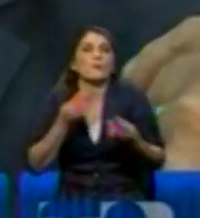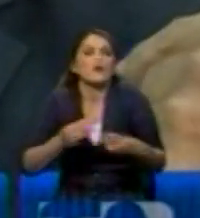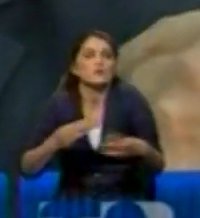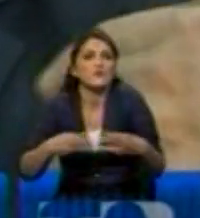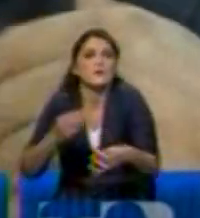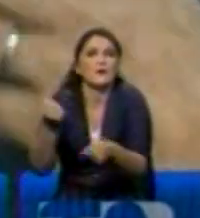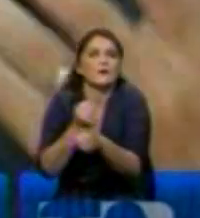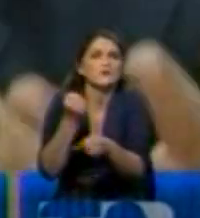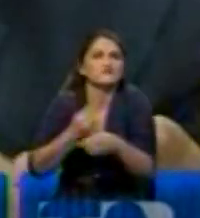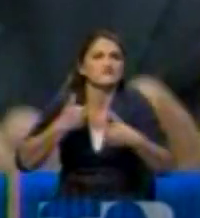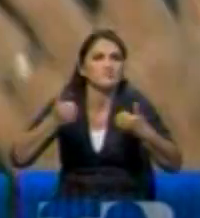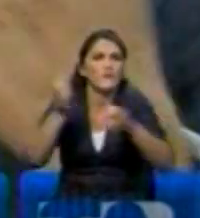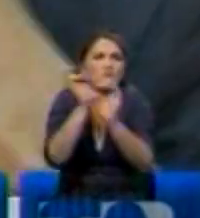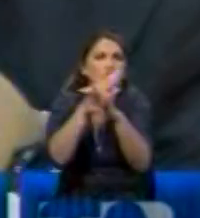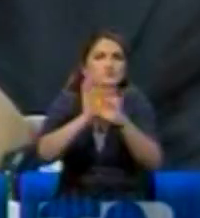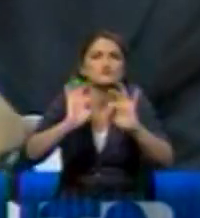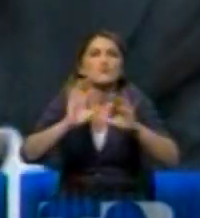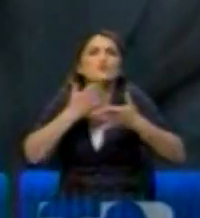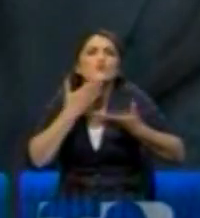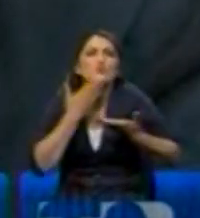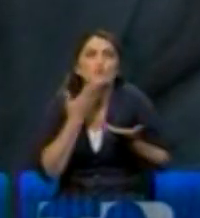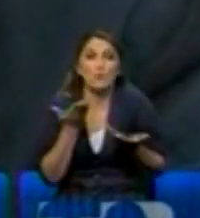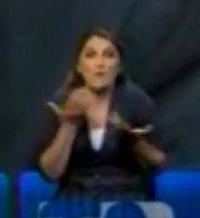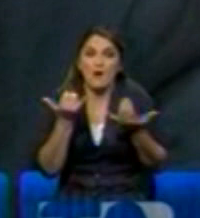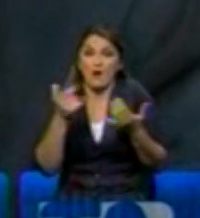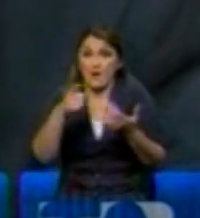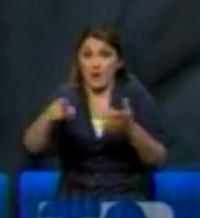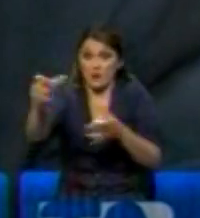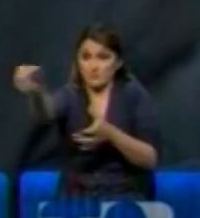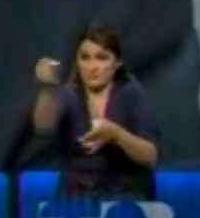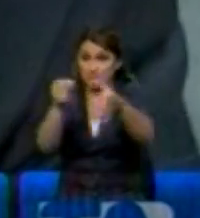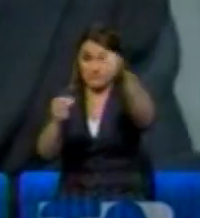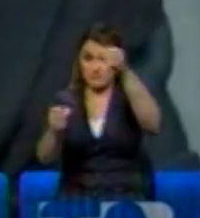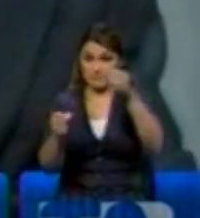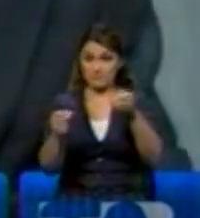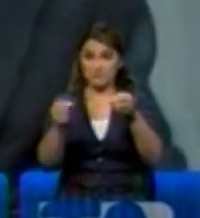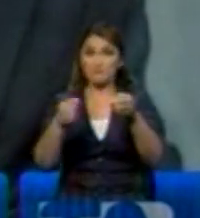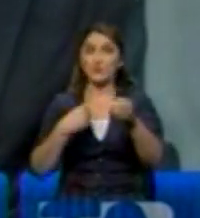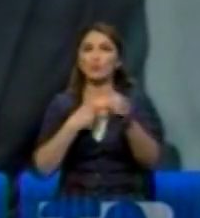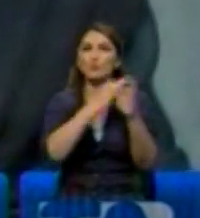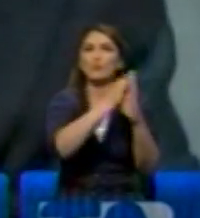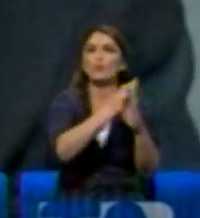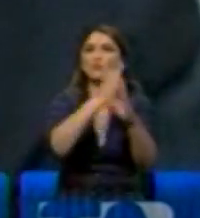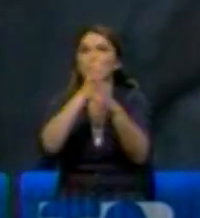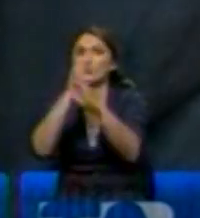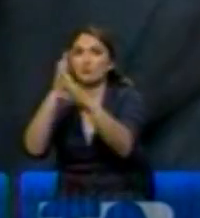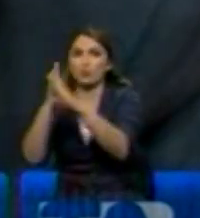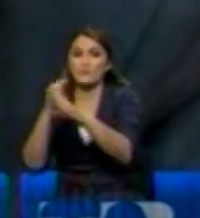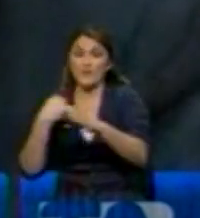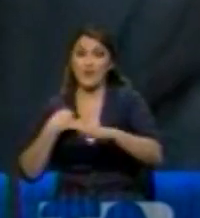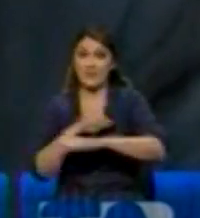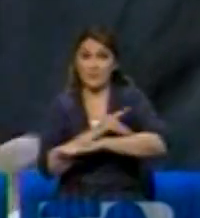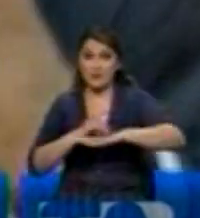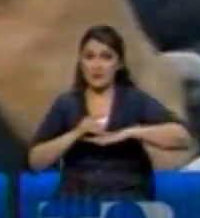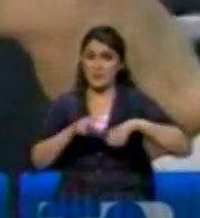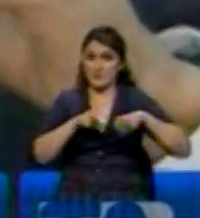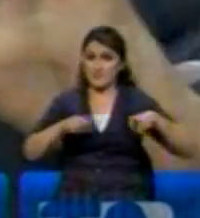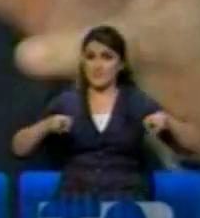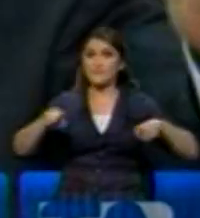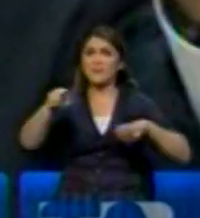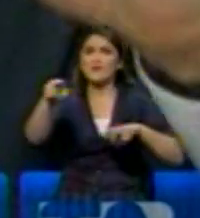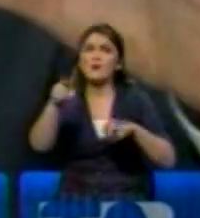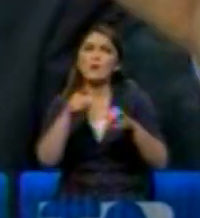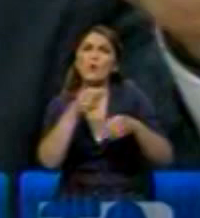la Evaluación. Los señores jueces concurren con nosotros, se reúnen con nosotros y hacen una